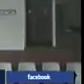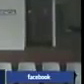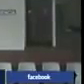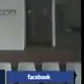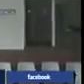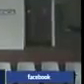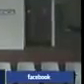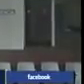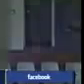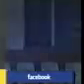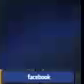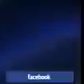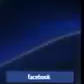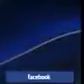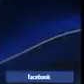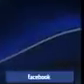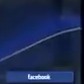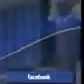centro médico.